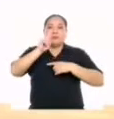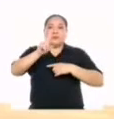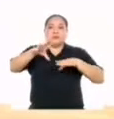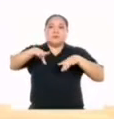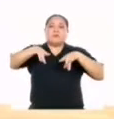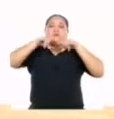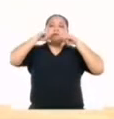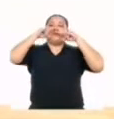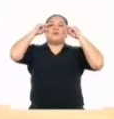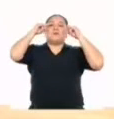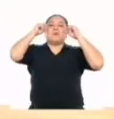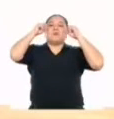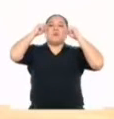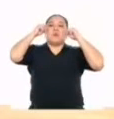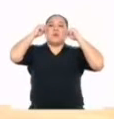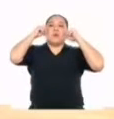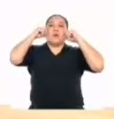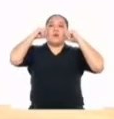1.